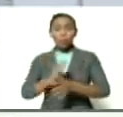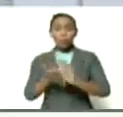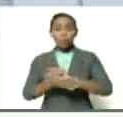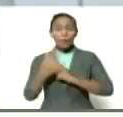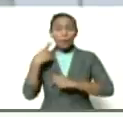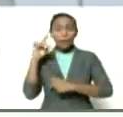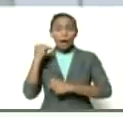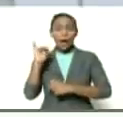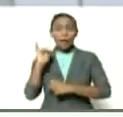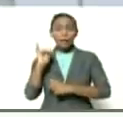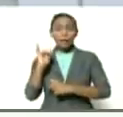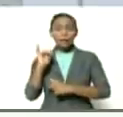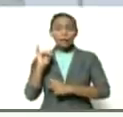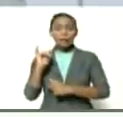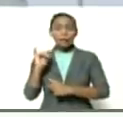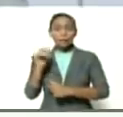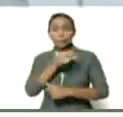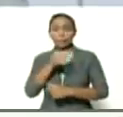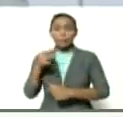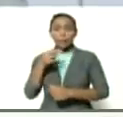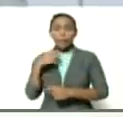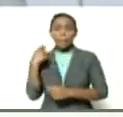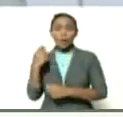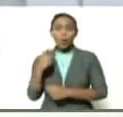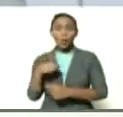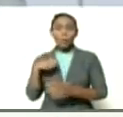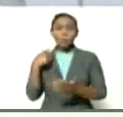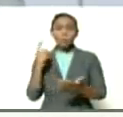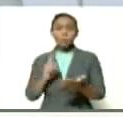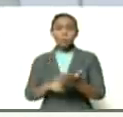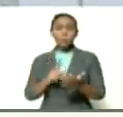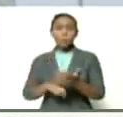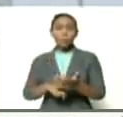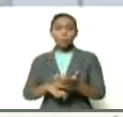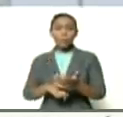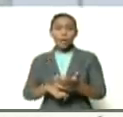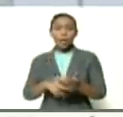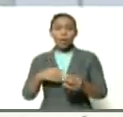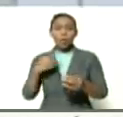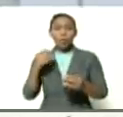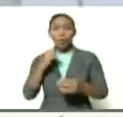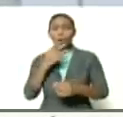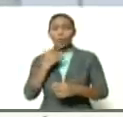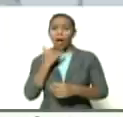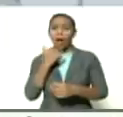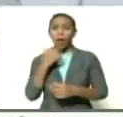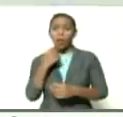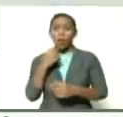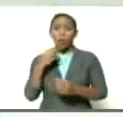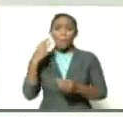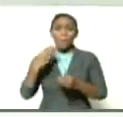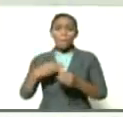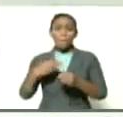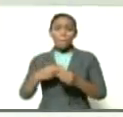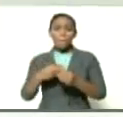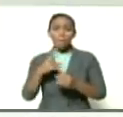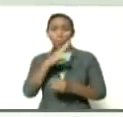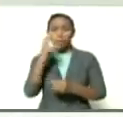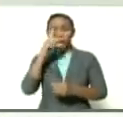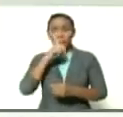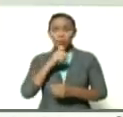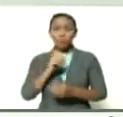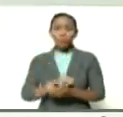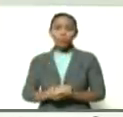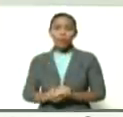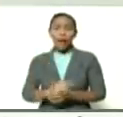tienen exoneración del pago del impuesto sobre la renta cuando no excedan los 400 petros al año. Así que